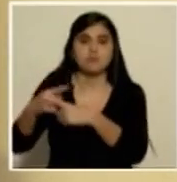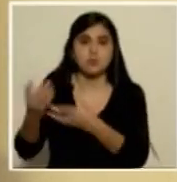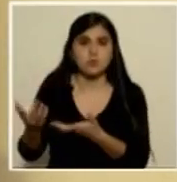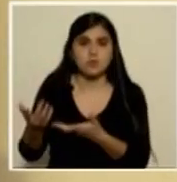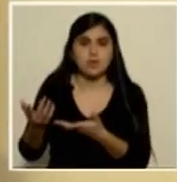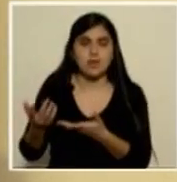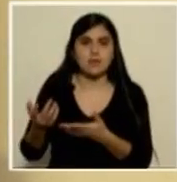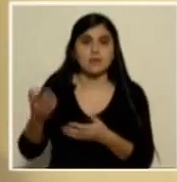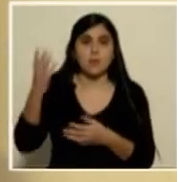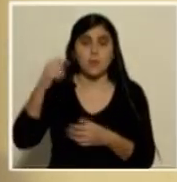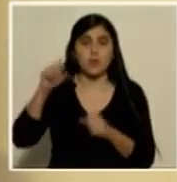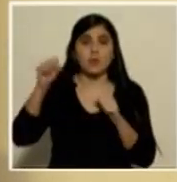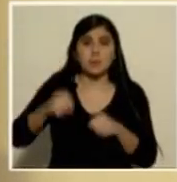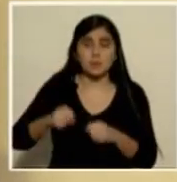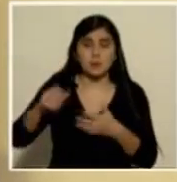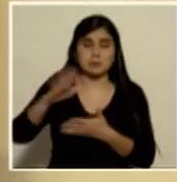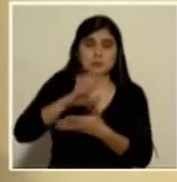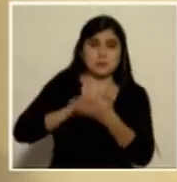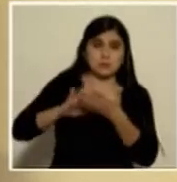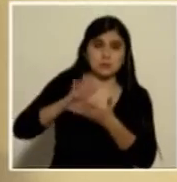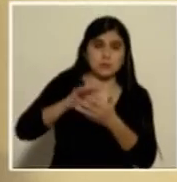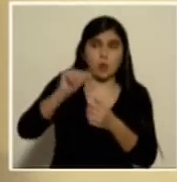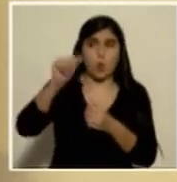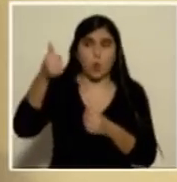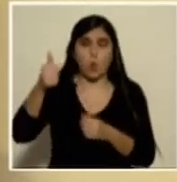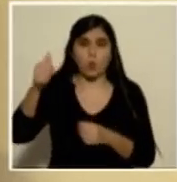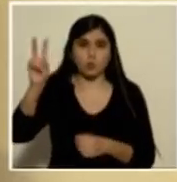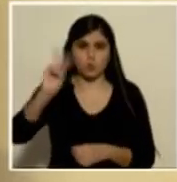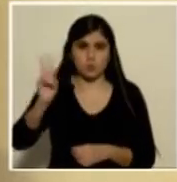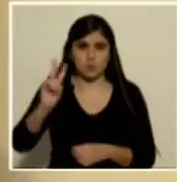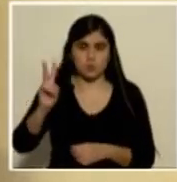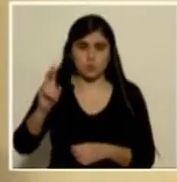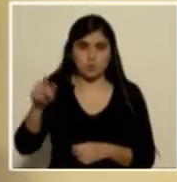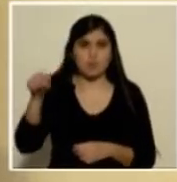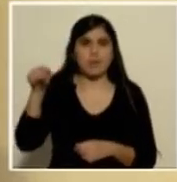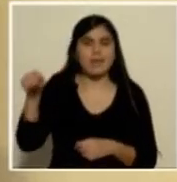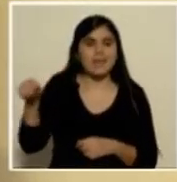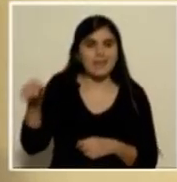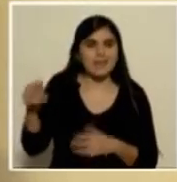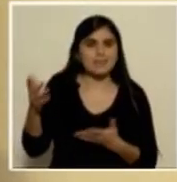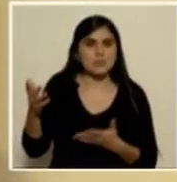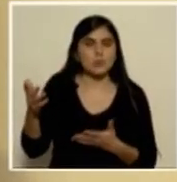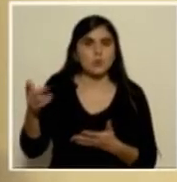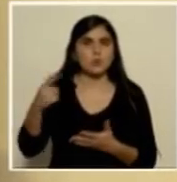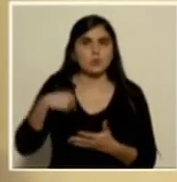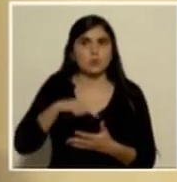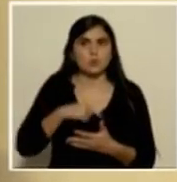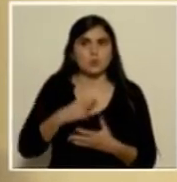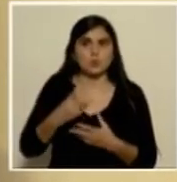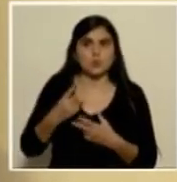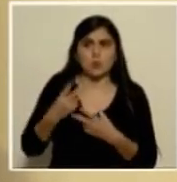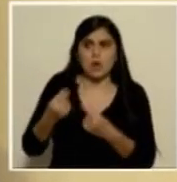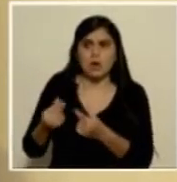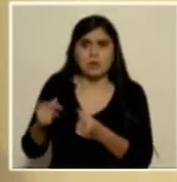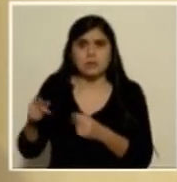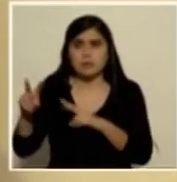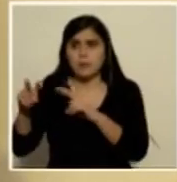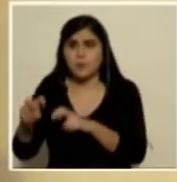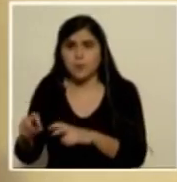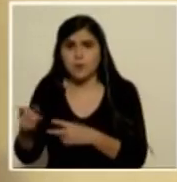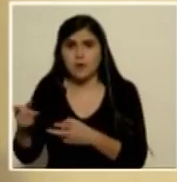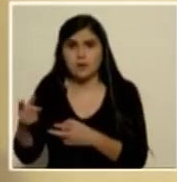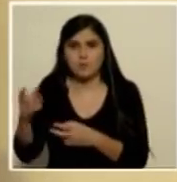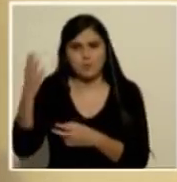son de otros virus. Y en eso pues es parte justamente de por qué no nos hemos apurado a usar ese tipo de pruebas que no son